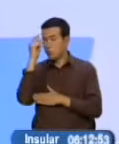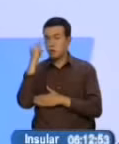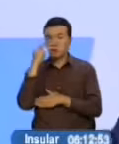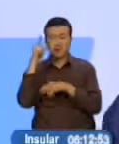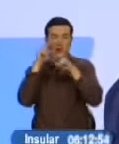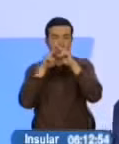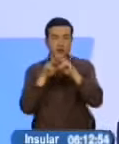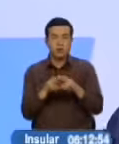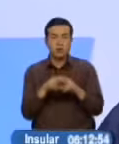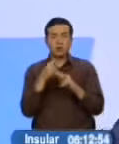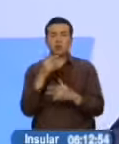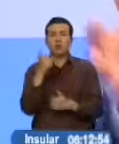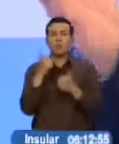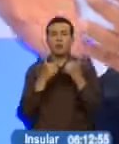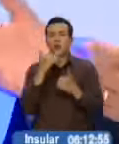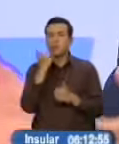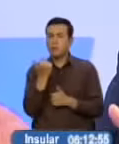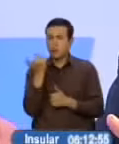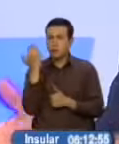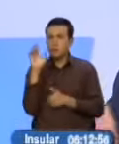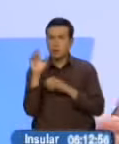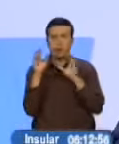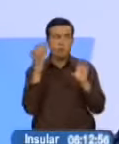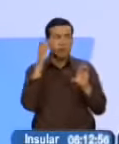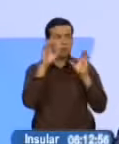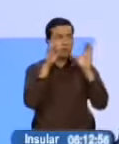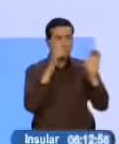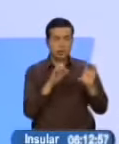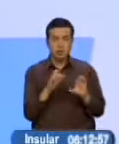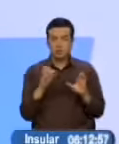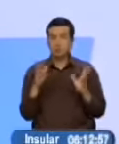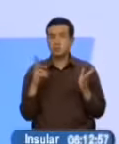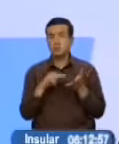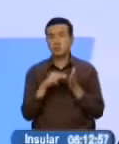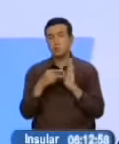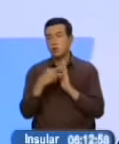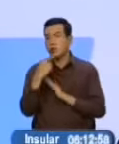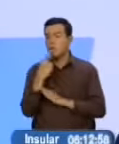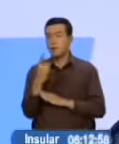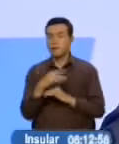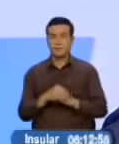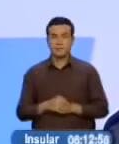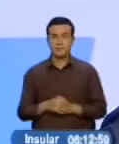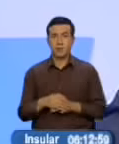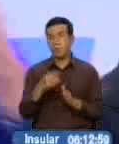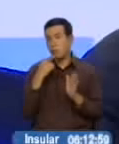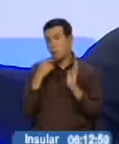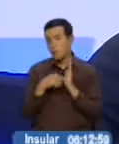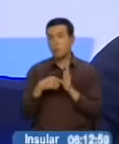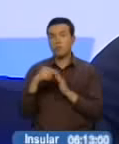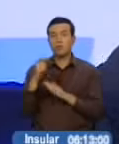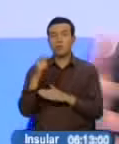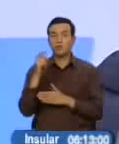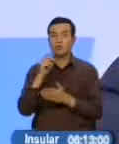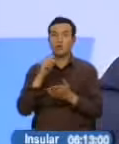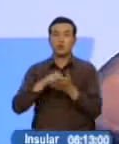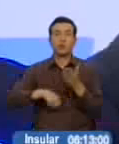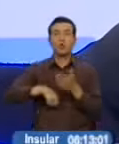revisar cuál es la mejor asignación de los recursos. Acá se dice que si es que deberíamos